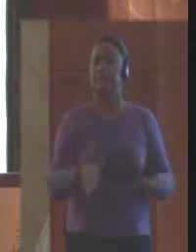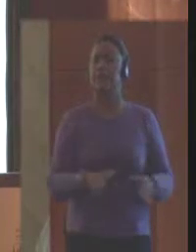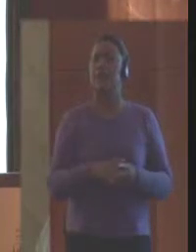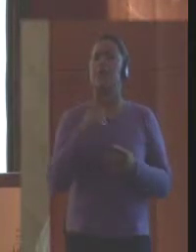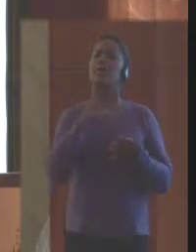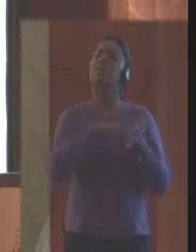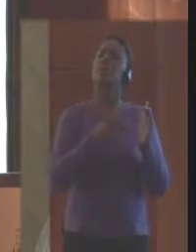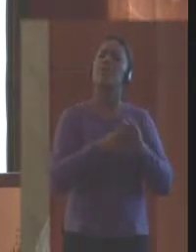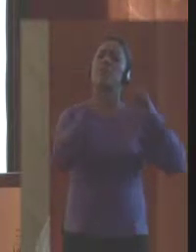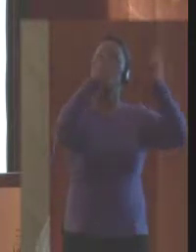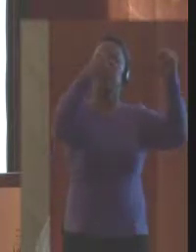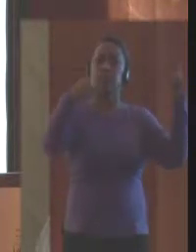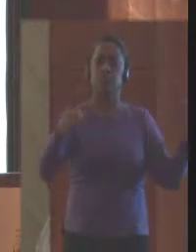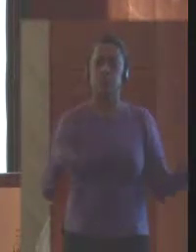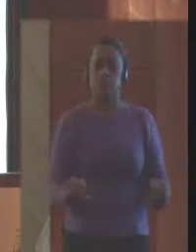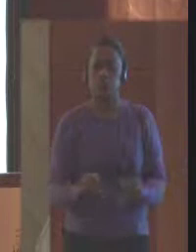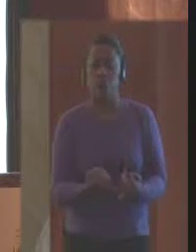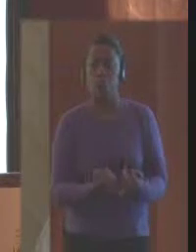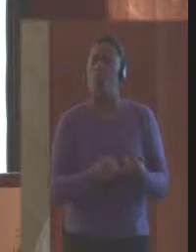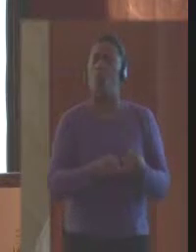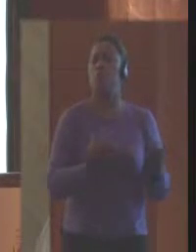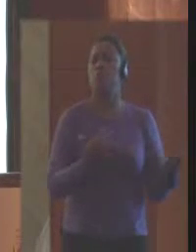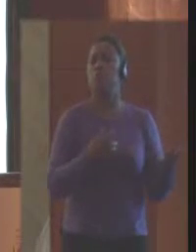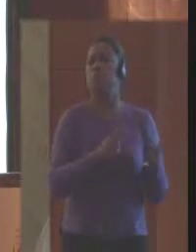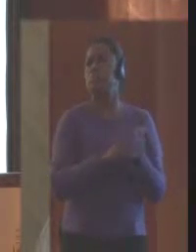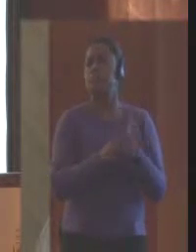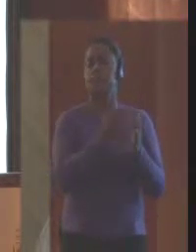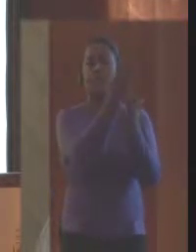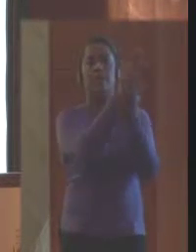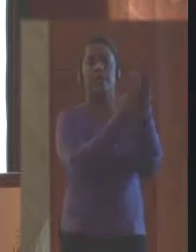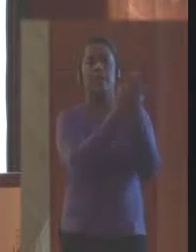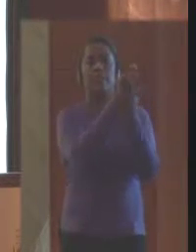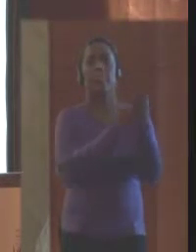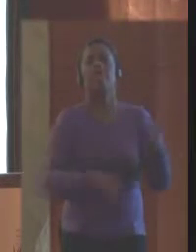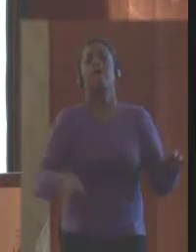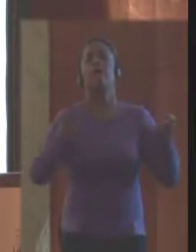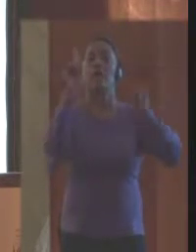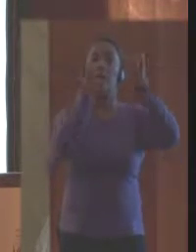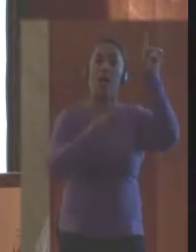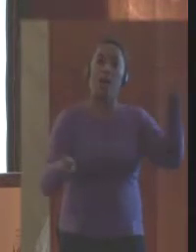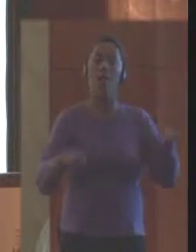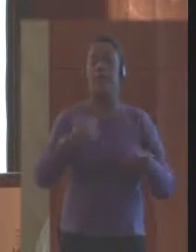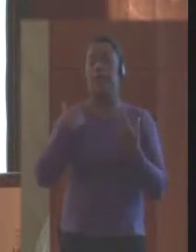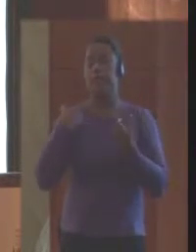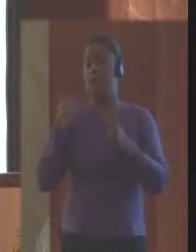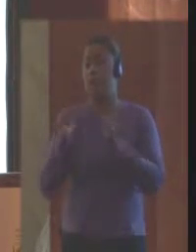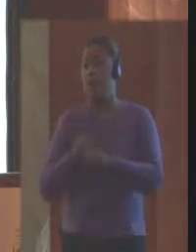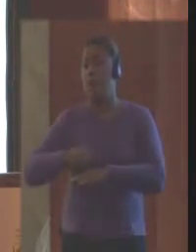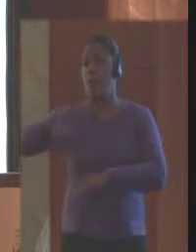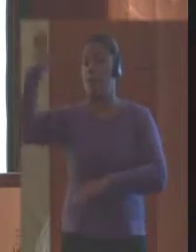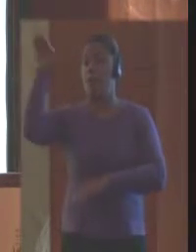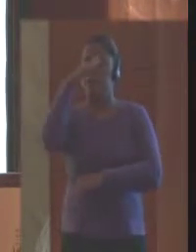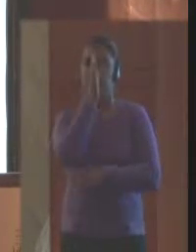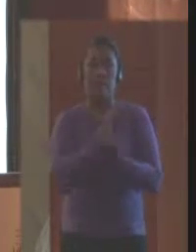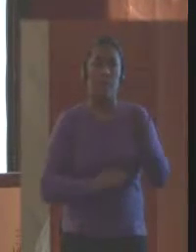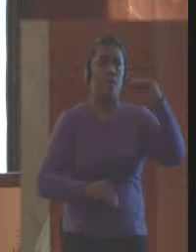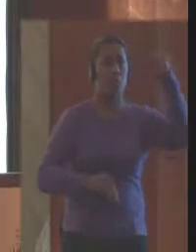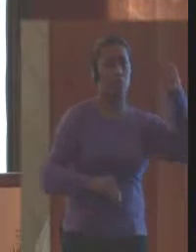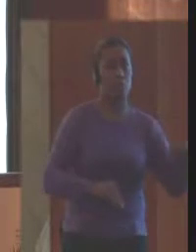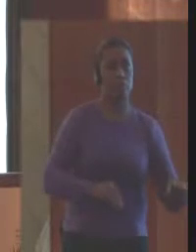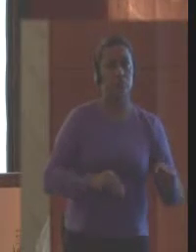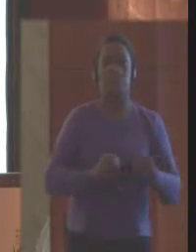Un mapa, como muchos otros lados, se divide en zonas de amenaza alta, media y baja. La zona de amenaza